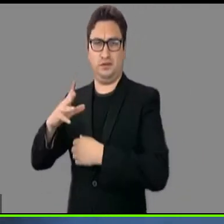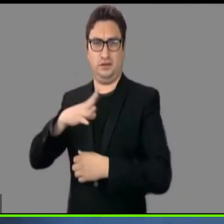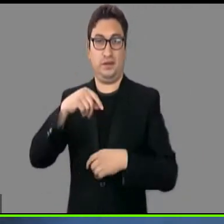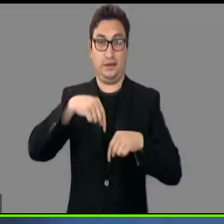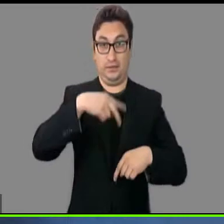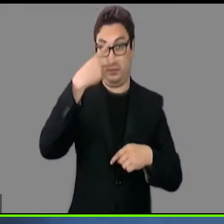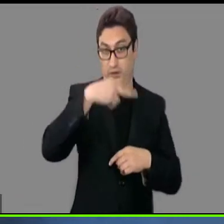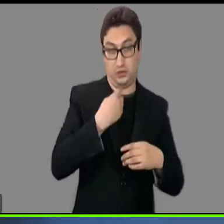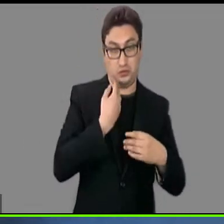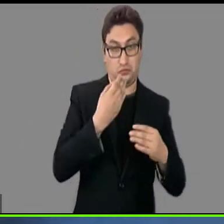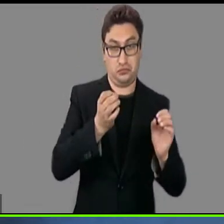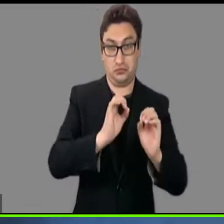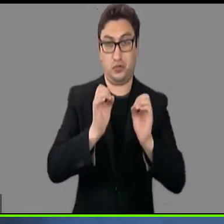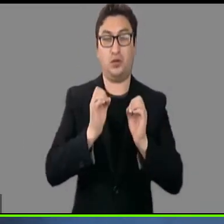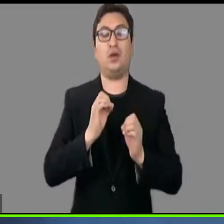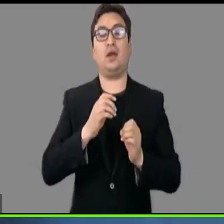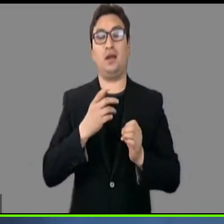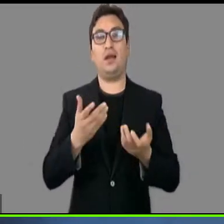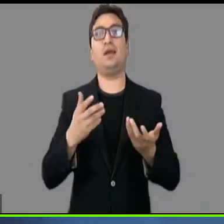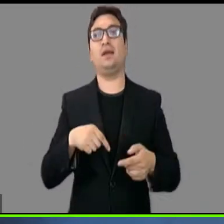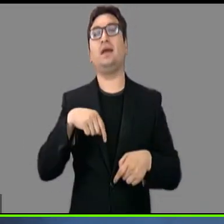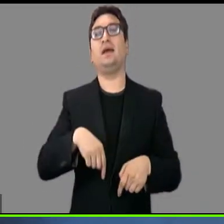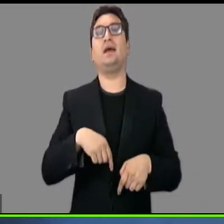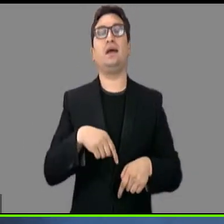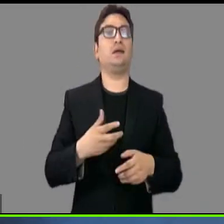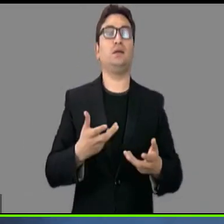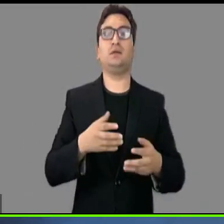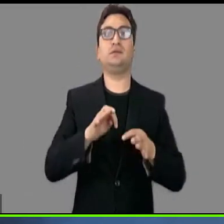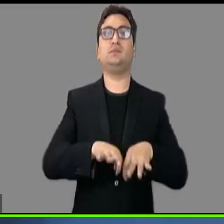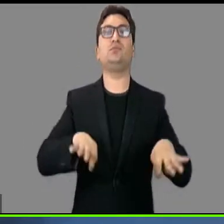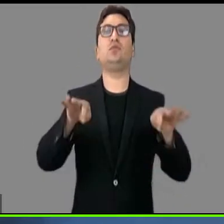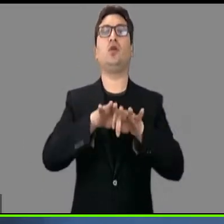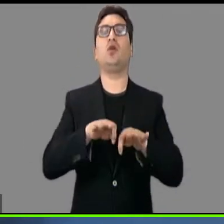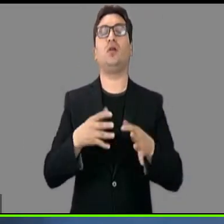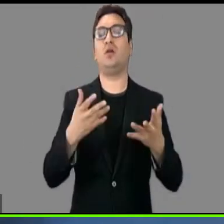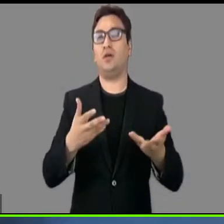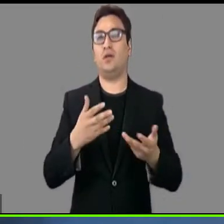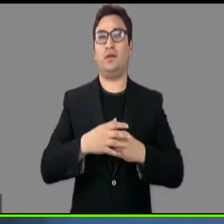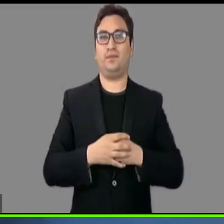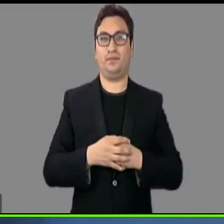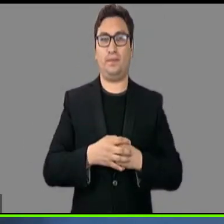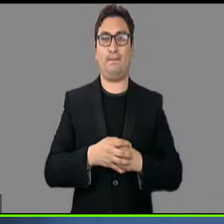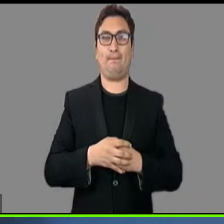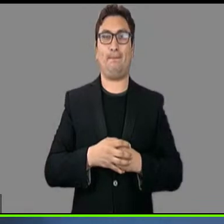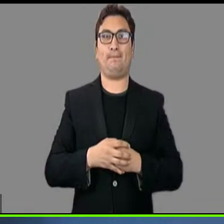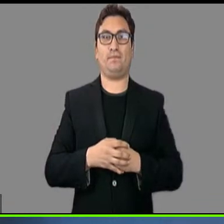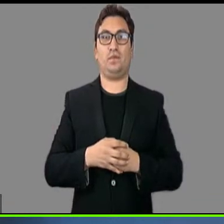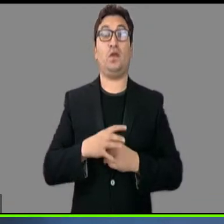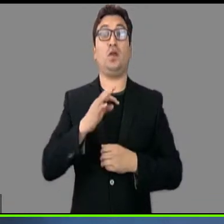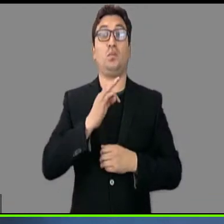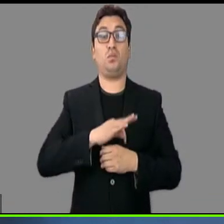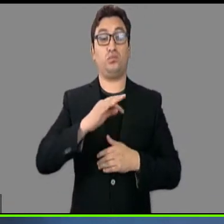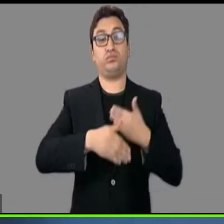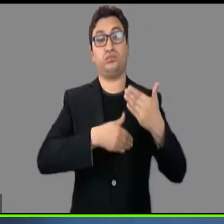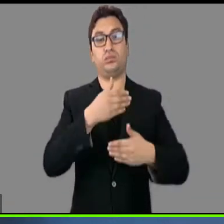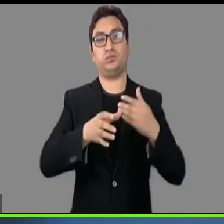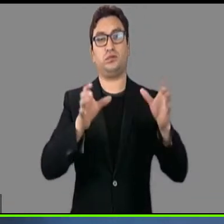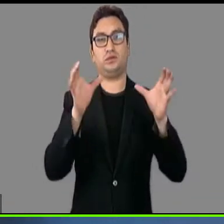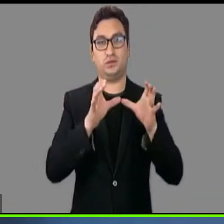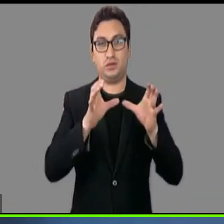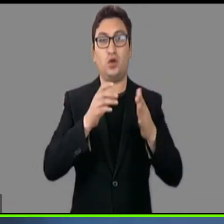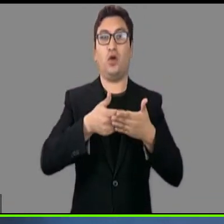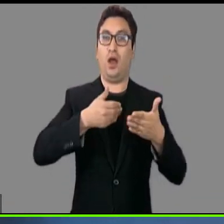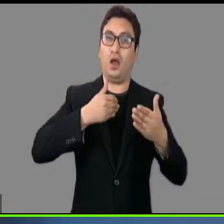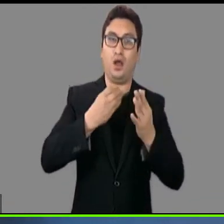que realmente es relevante es poder, ¿no?, certificarse o capacitarse, realmente ya